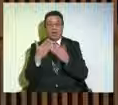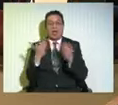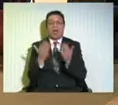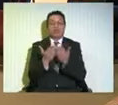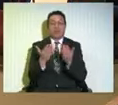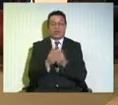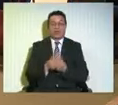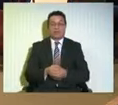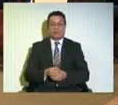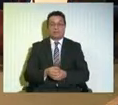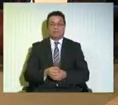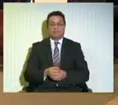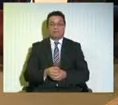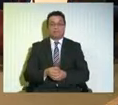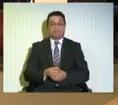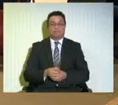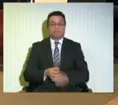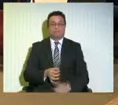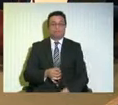estudiantes.